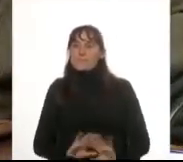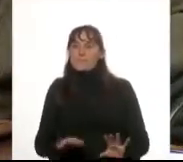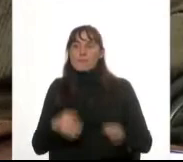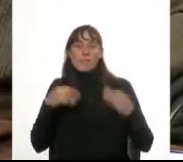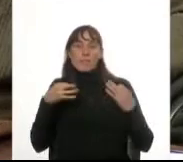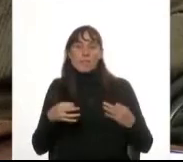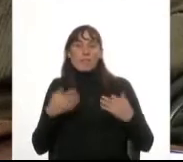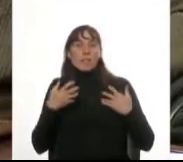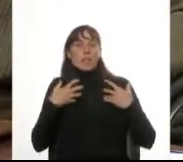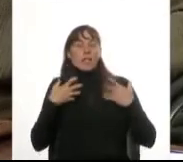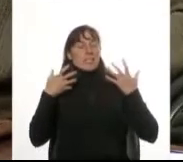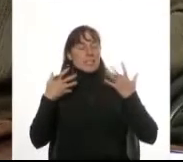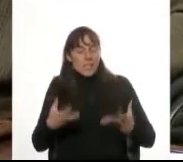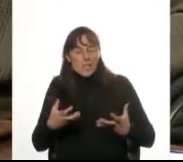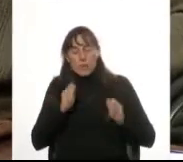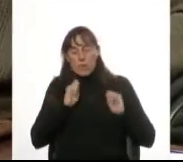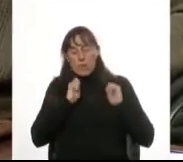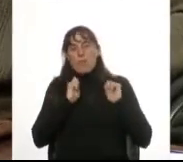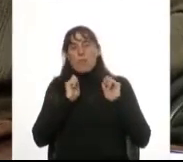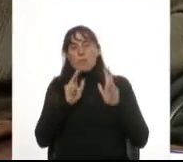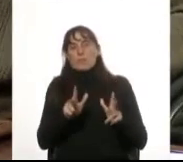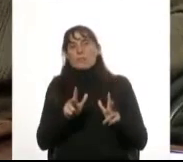Enfáticamente quiero declarar